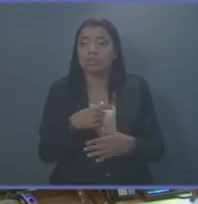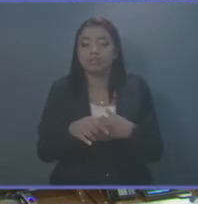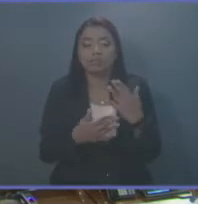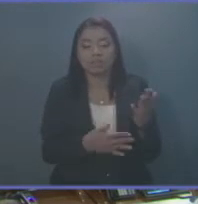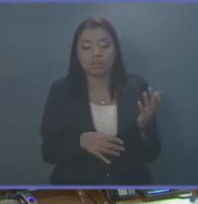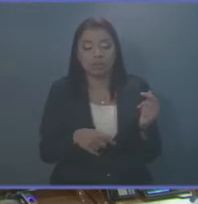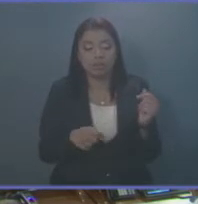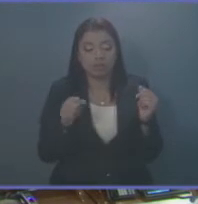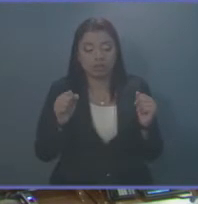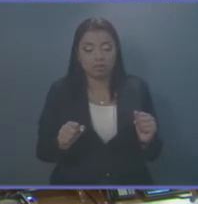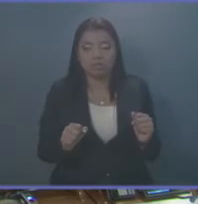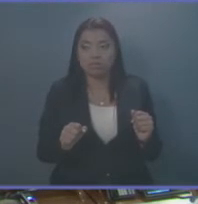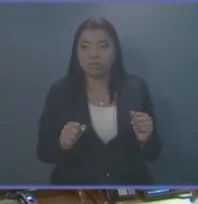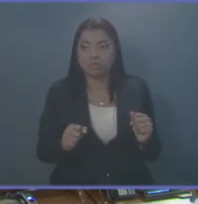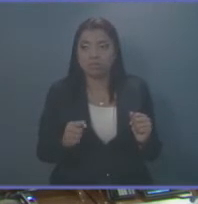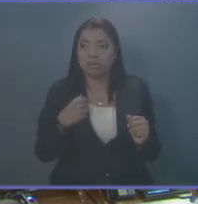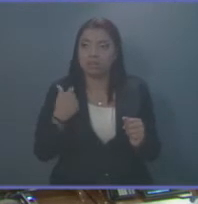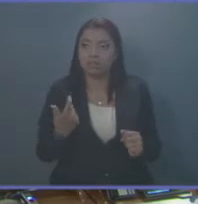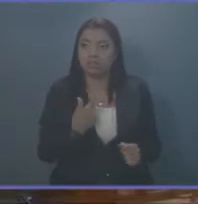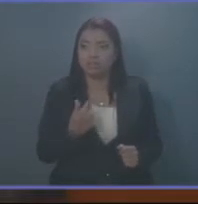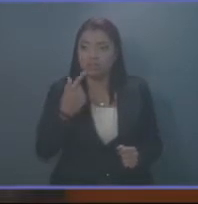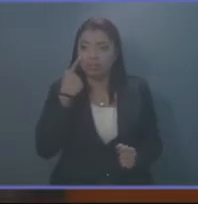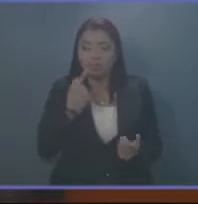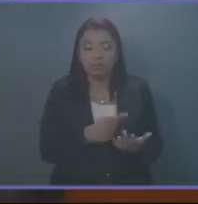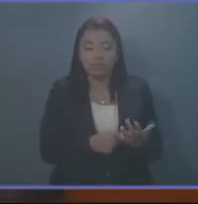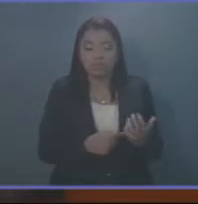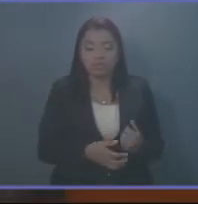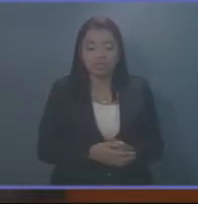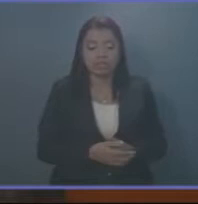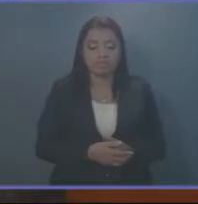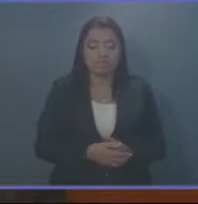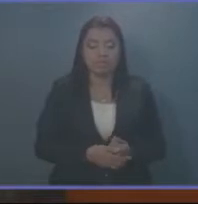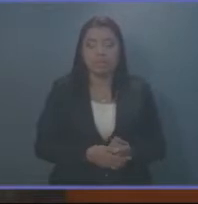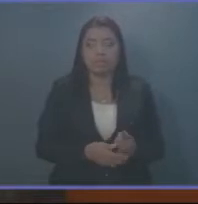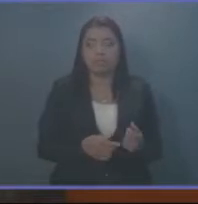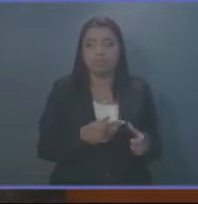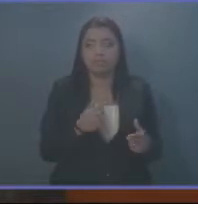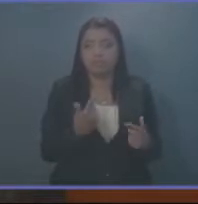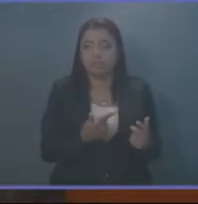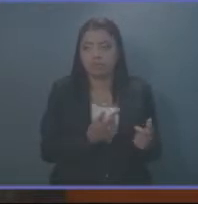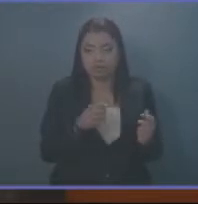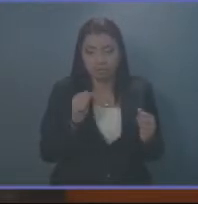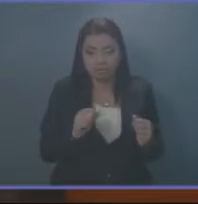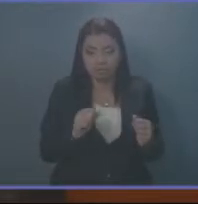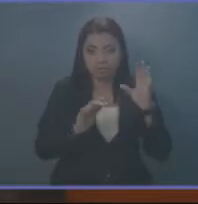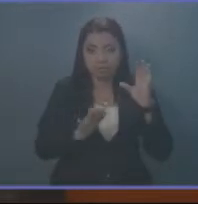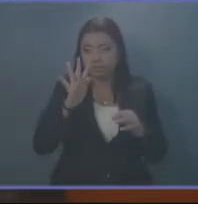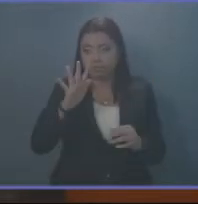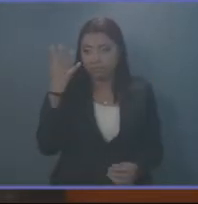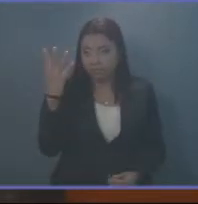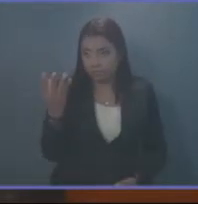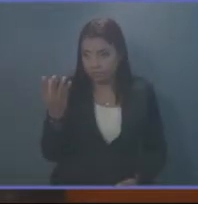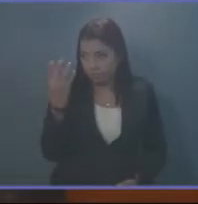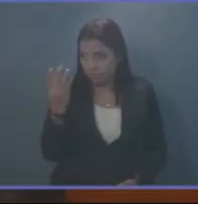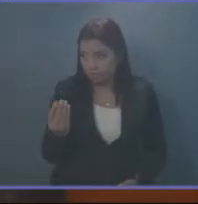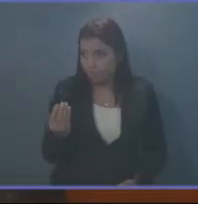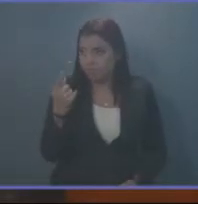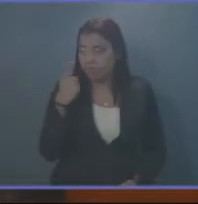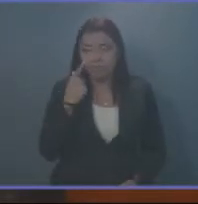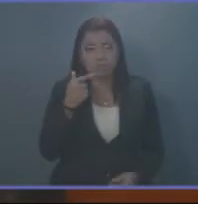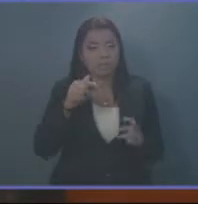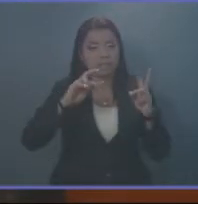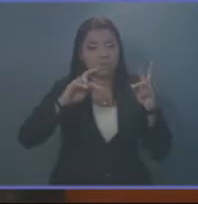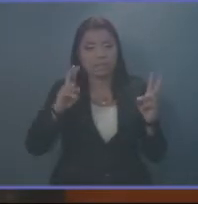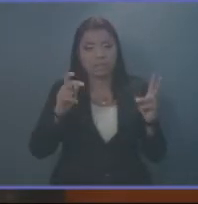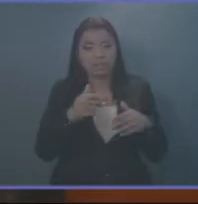manifestar también que hemos estado en un lapso quizás de 15 días viendo este tema, en el